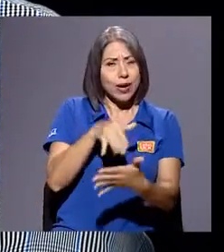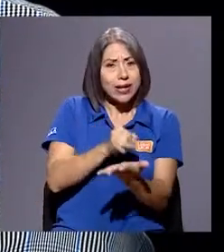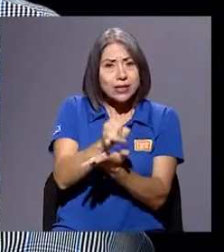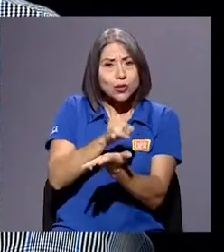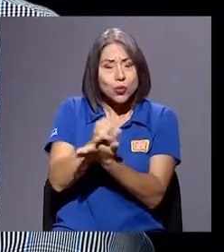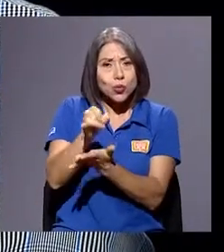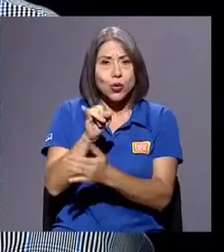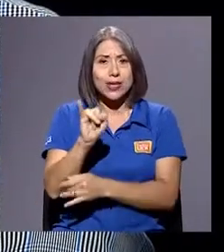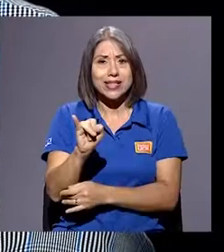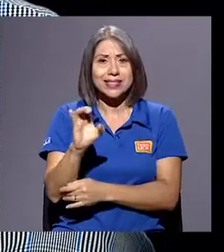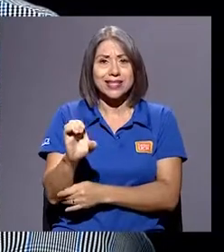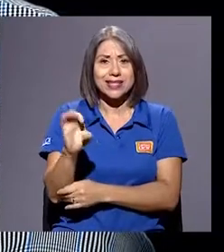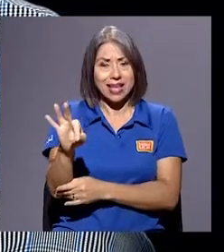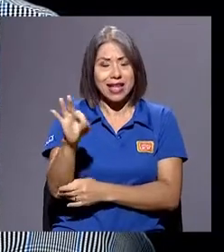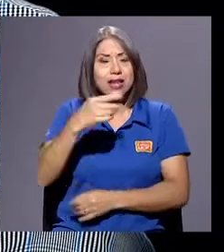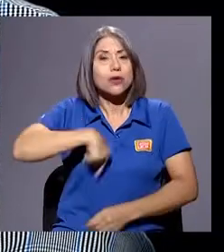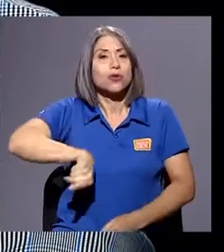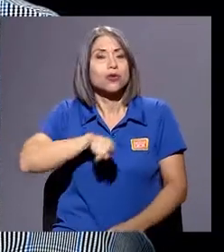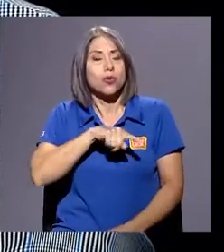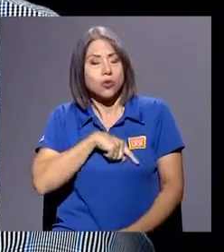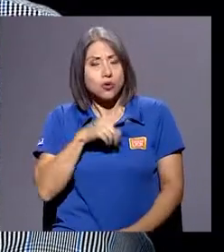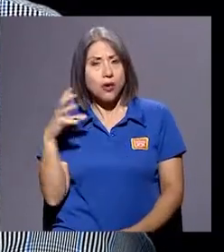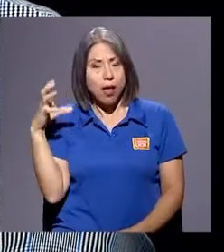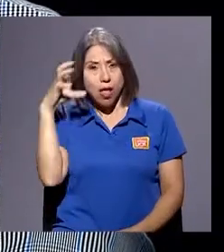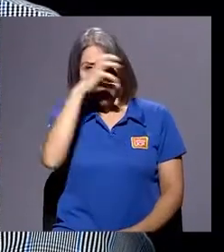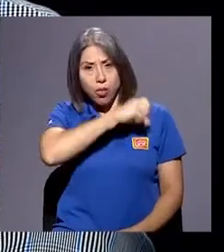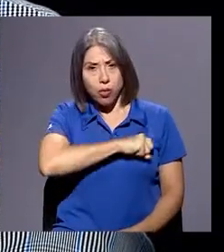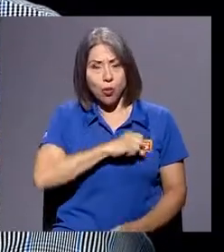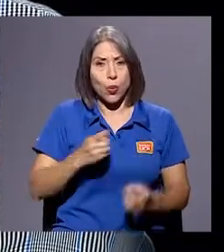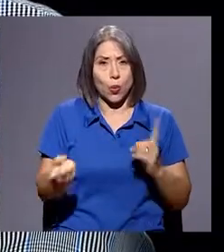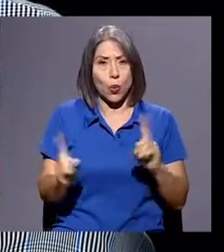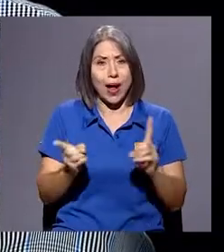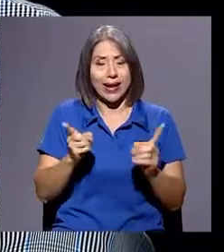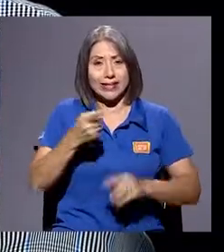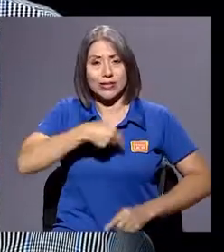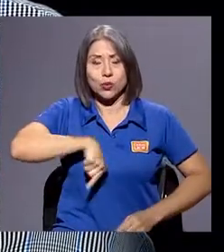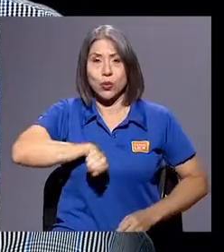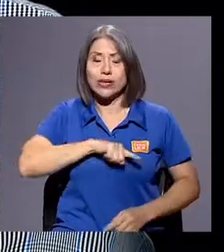de Turismo determinamos cuáles son nuestros